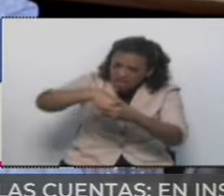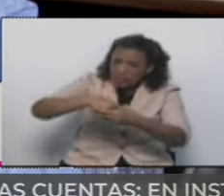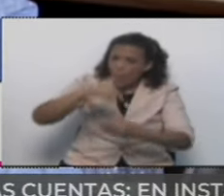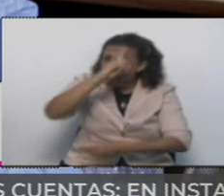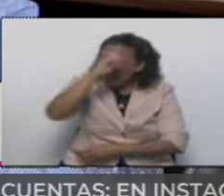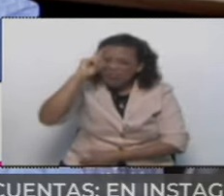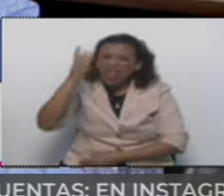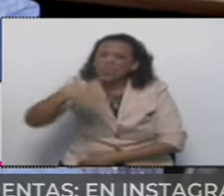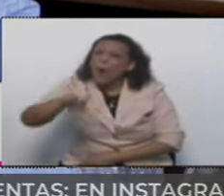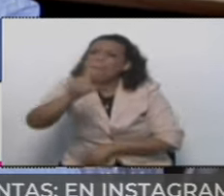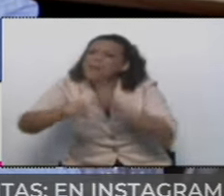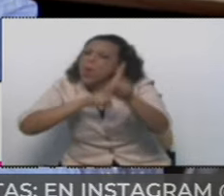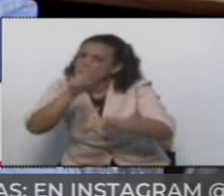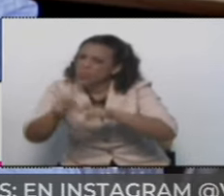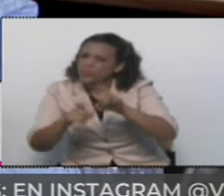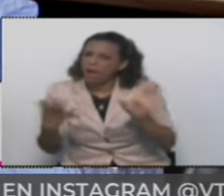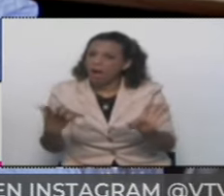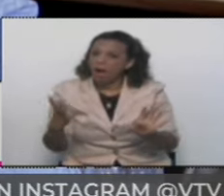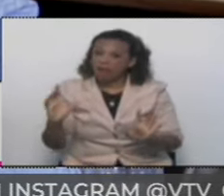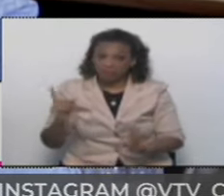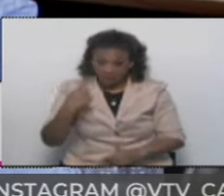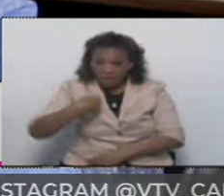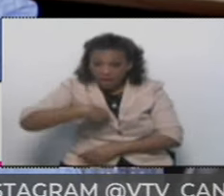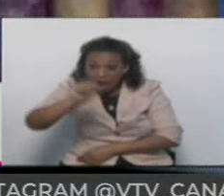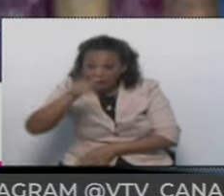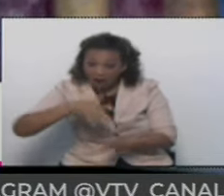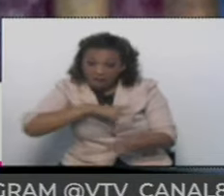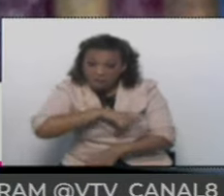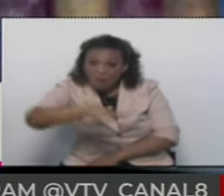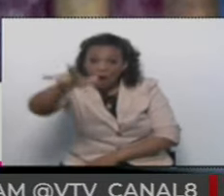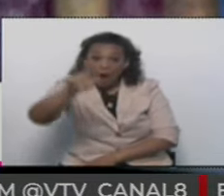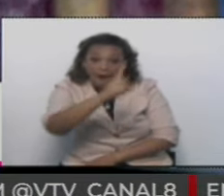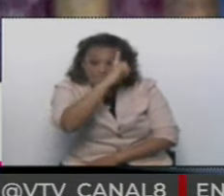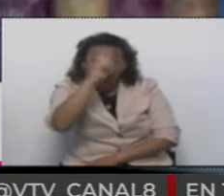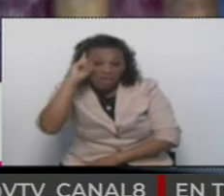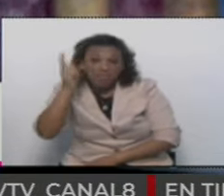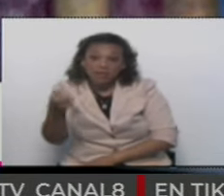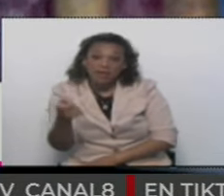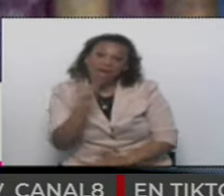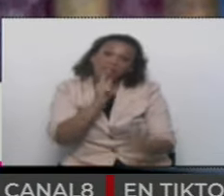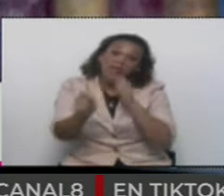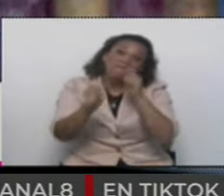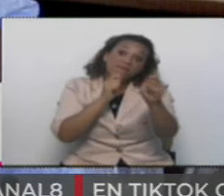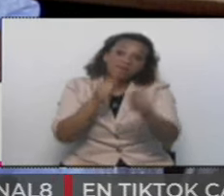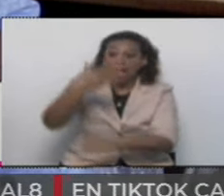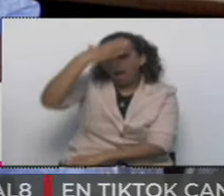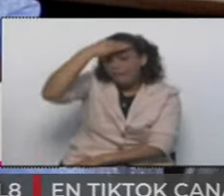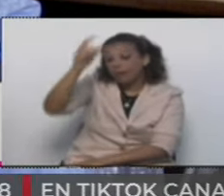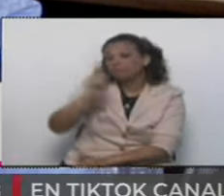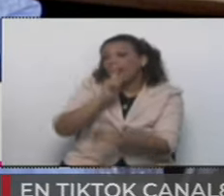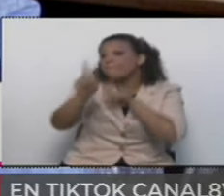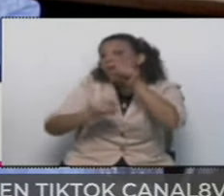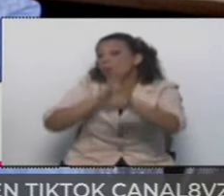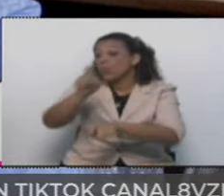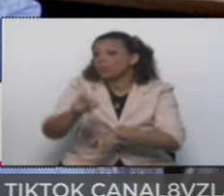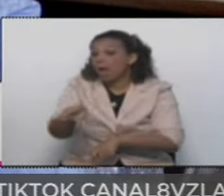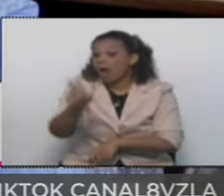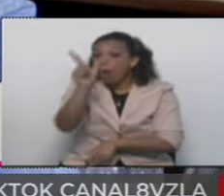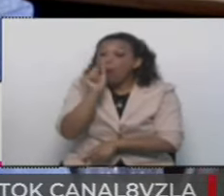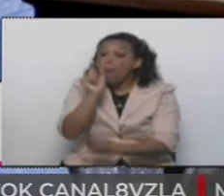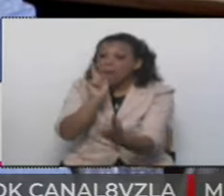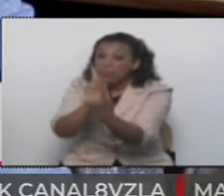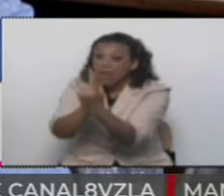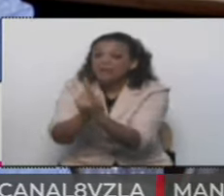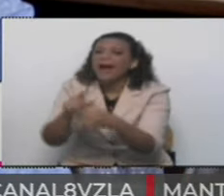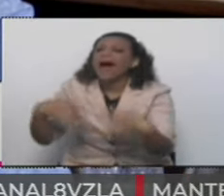él. Deberías ir a Madrid, Karen, y pedirle una entrevista y preguntarle,